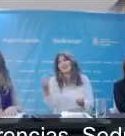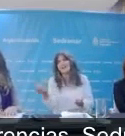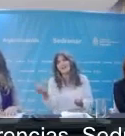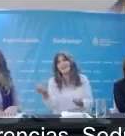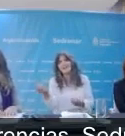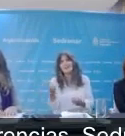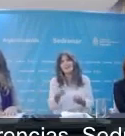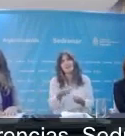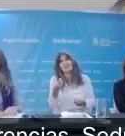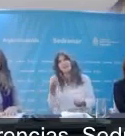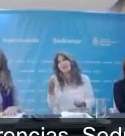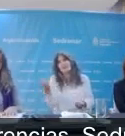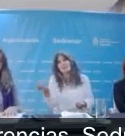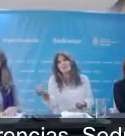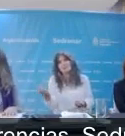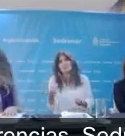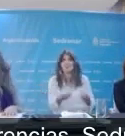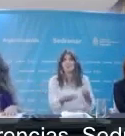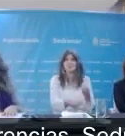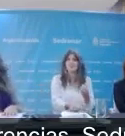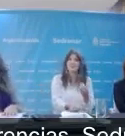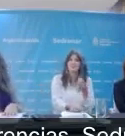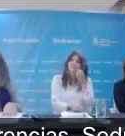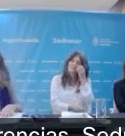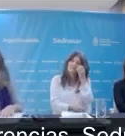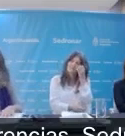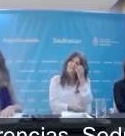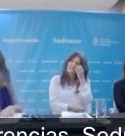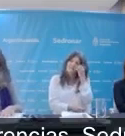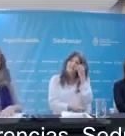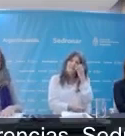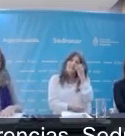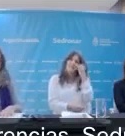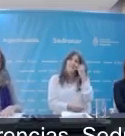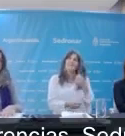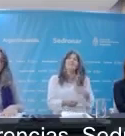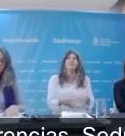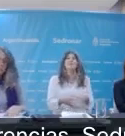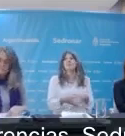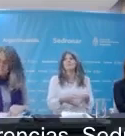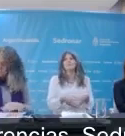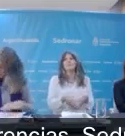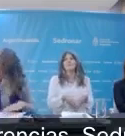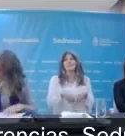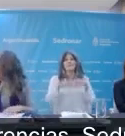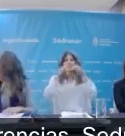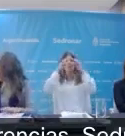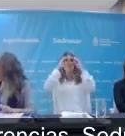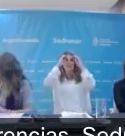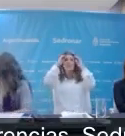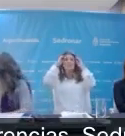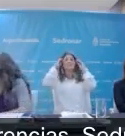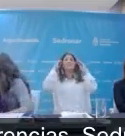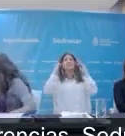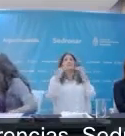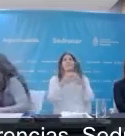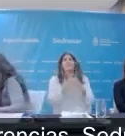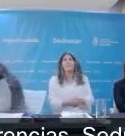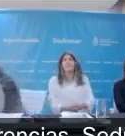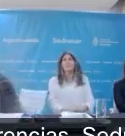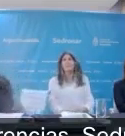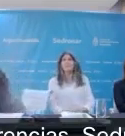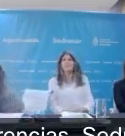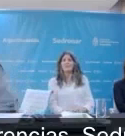que aislarla, digamos, lo mejor, la solución es que no consuman. Y lo podemos identificar muy claramente en